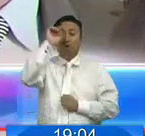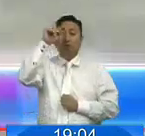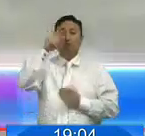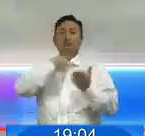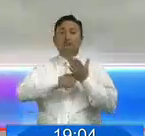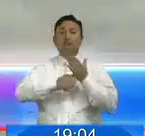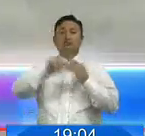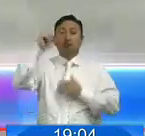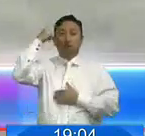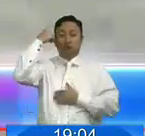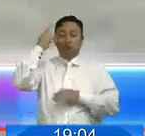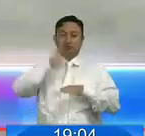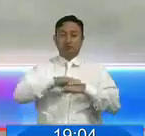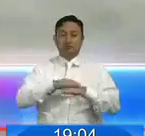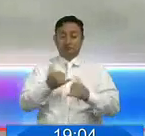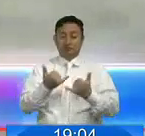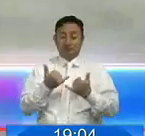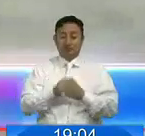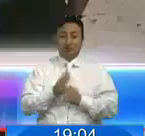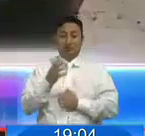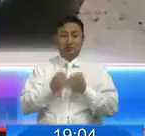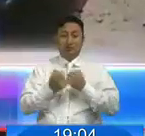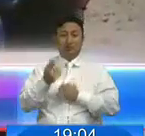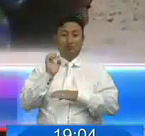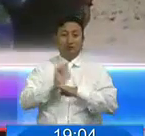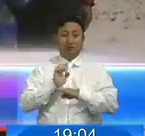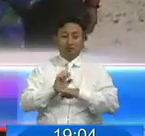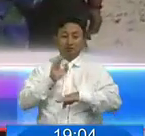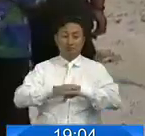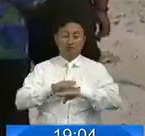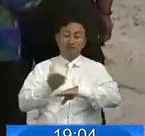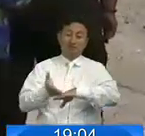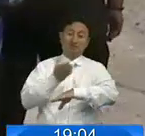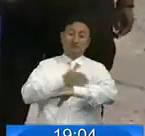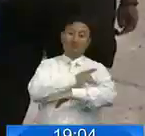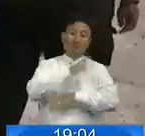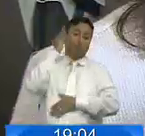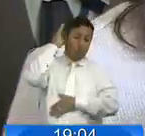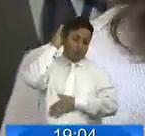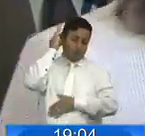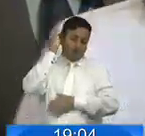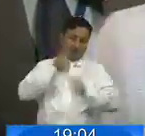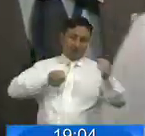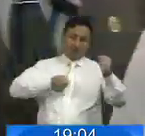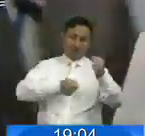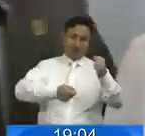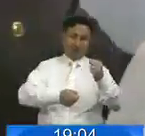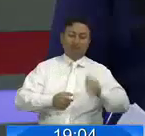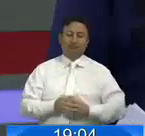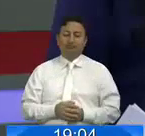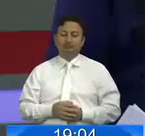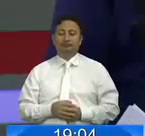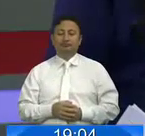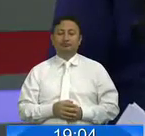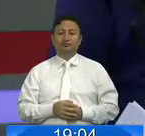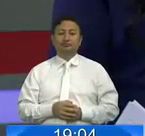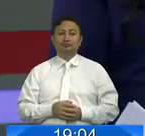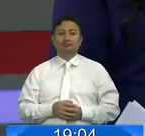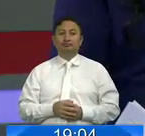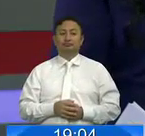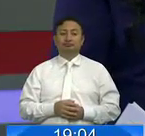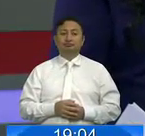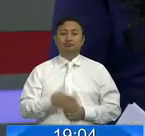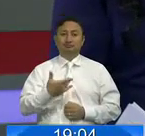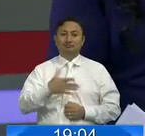Gobierno ante la situación compleja que atraviesa el país por los últimos femicidios registrados. Informó Javier Gallo. Se